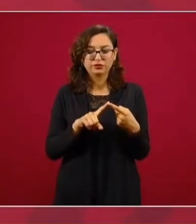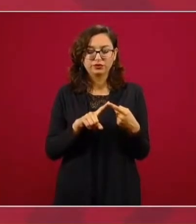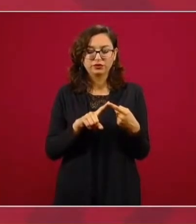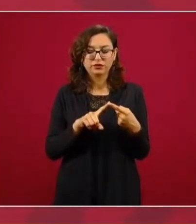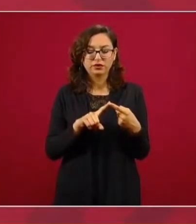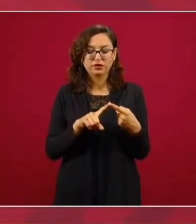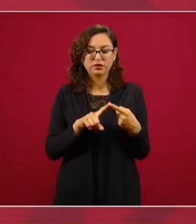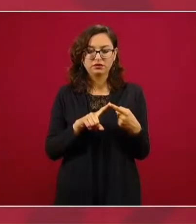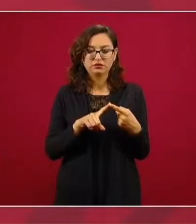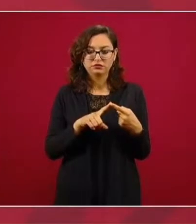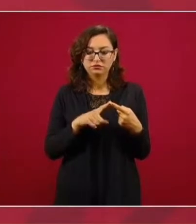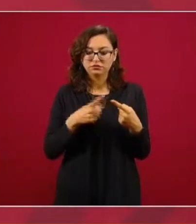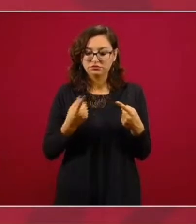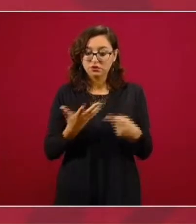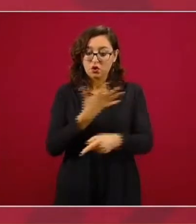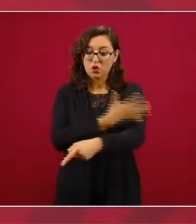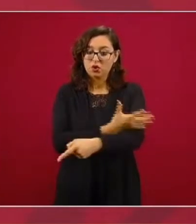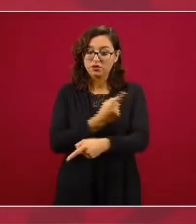que se conozca la verdad,